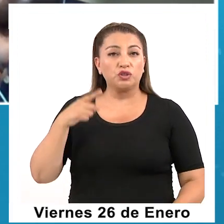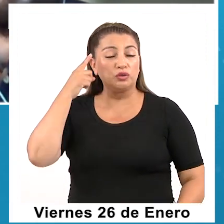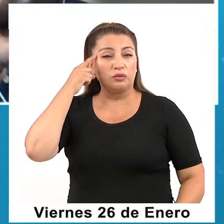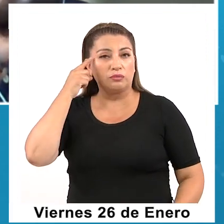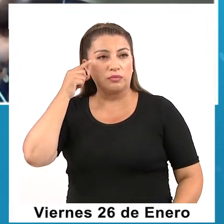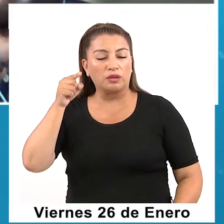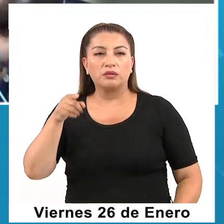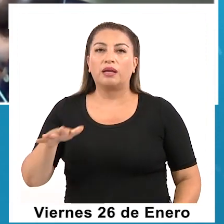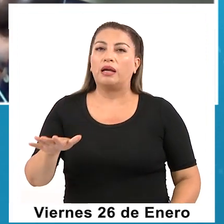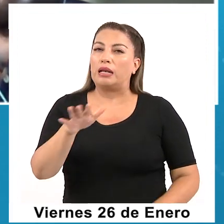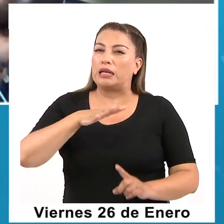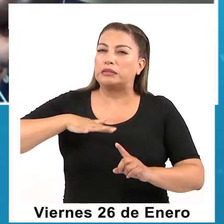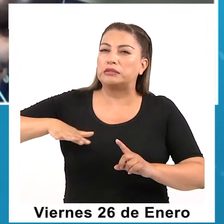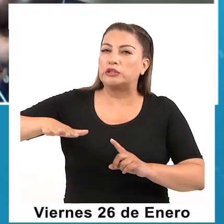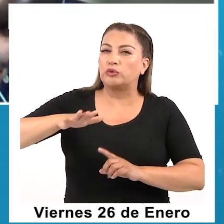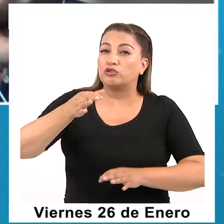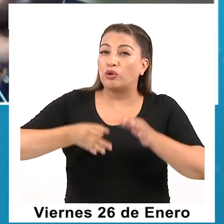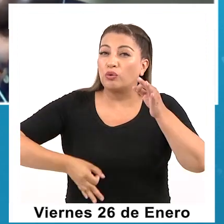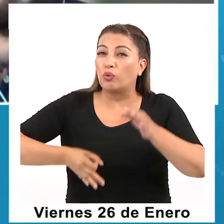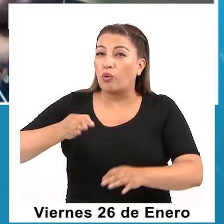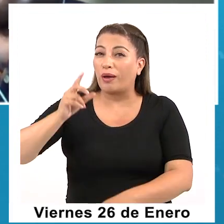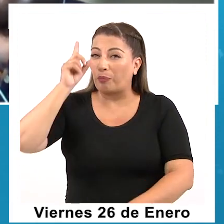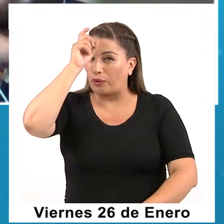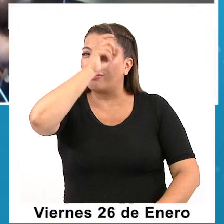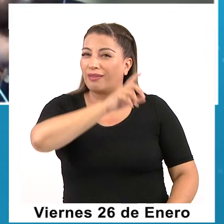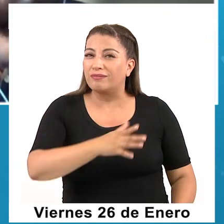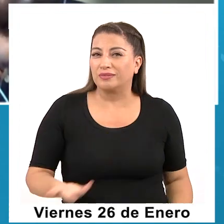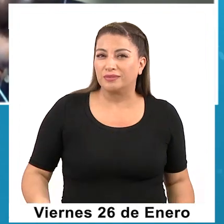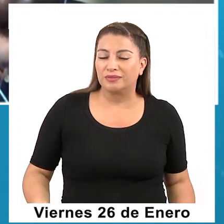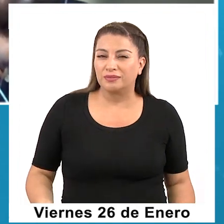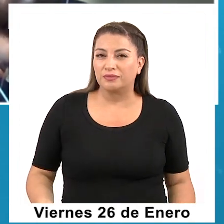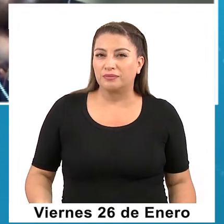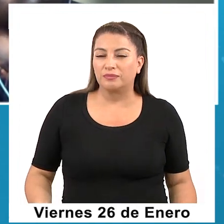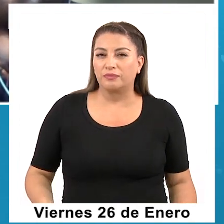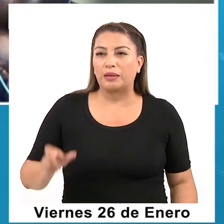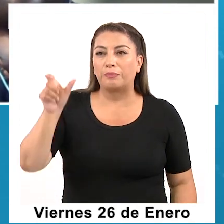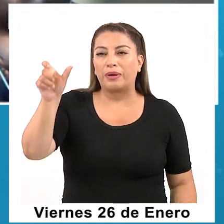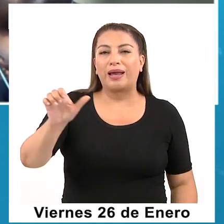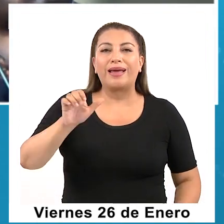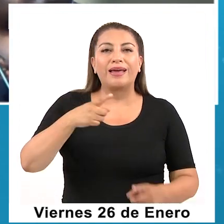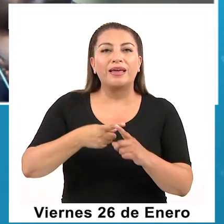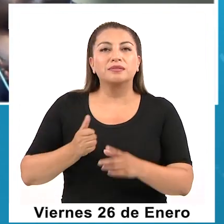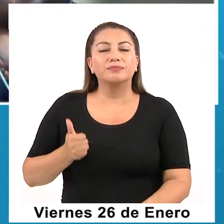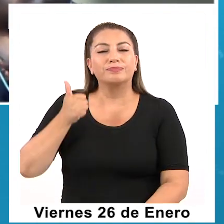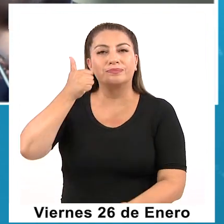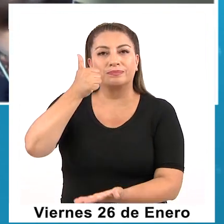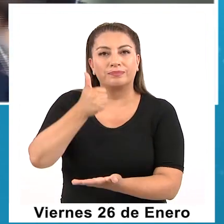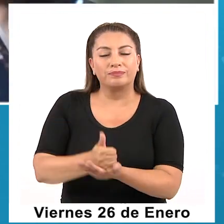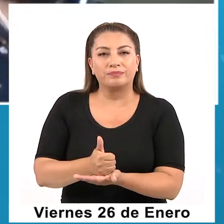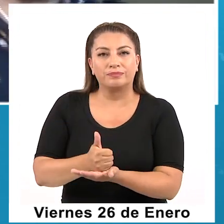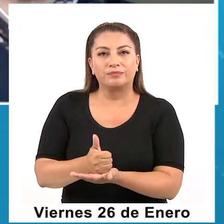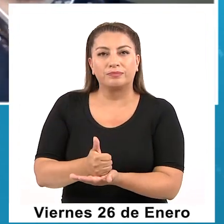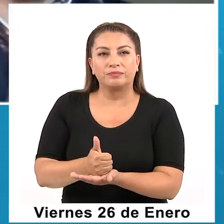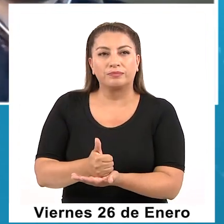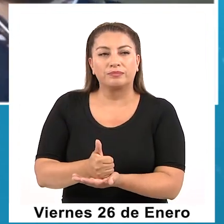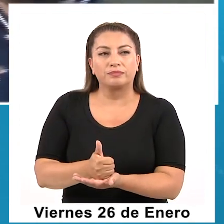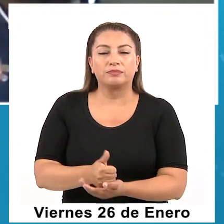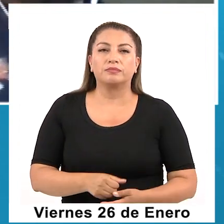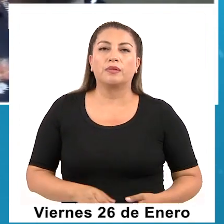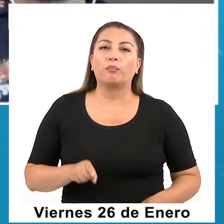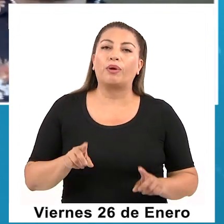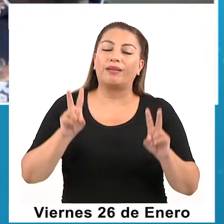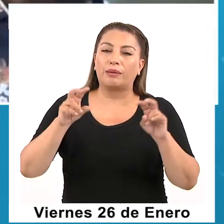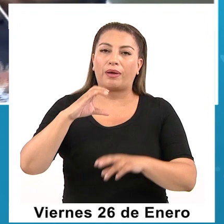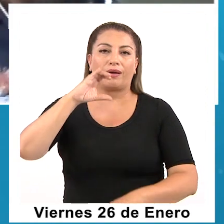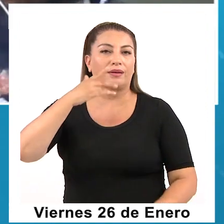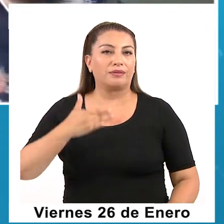el escenario, jurídicamente hablando, es complejo para la ex edil, dadas las